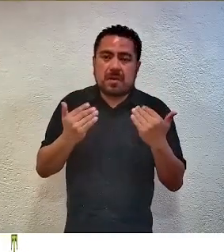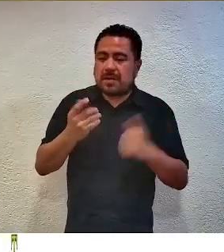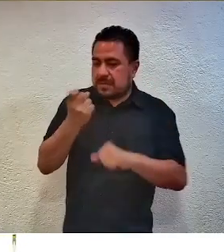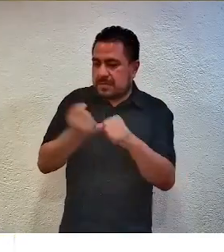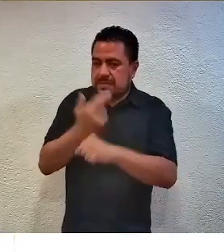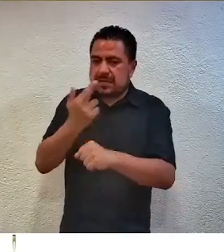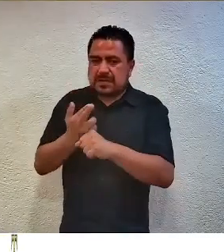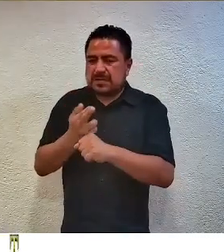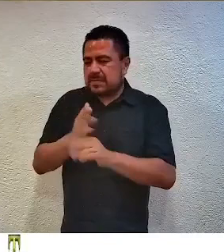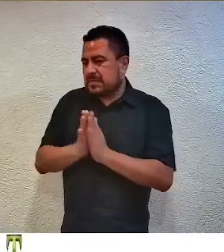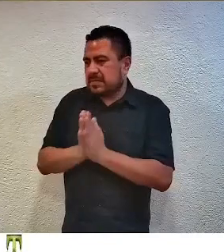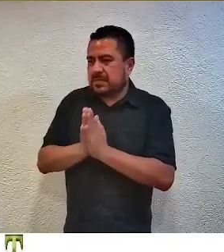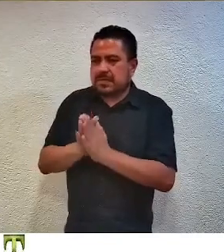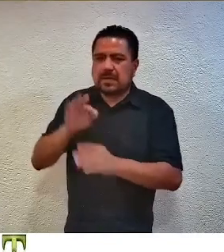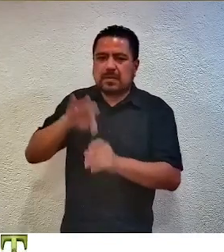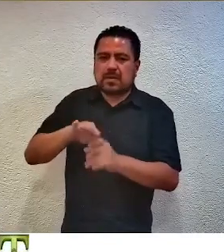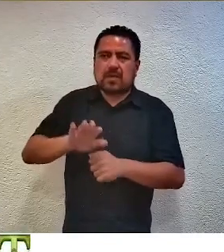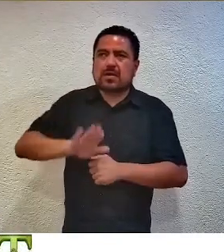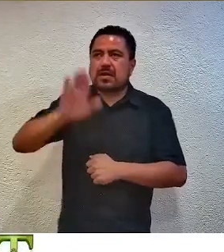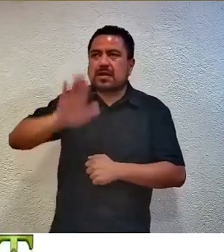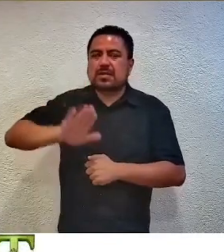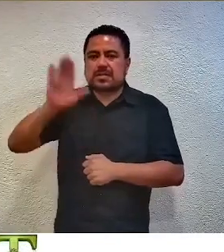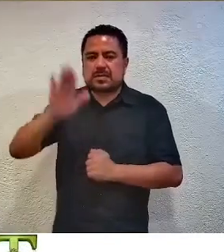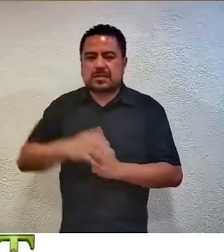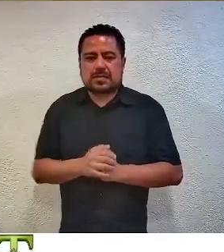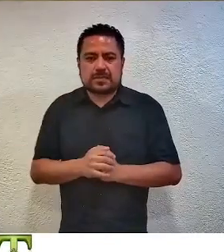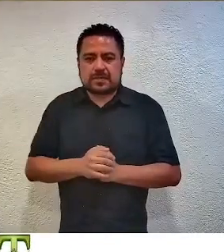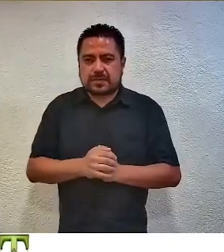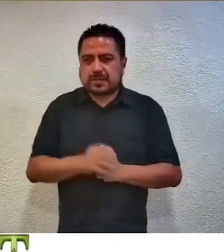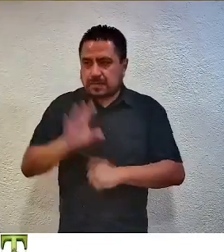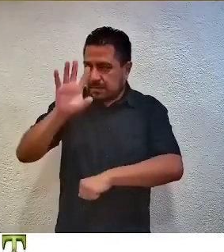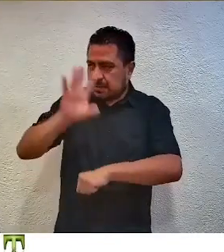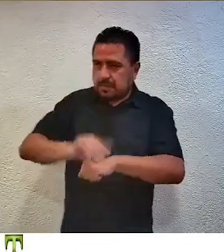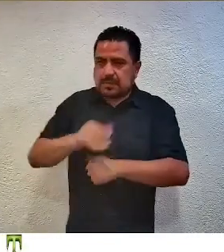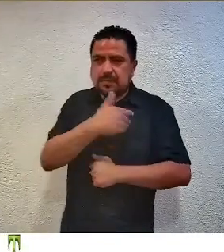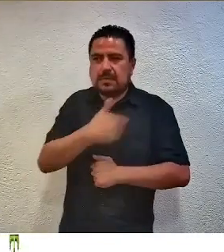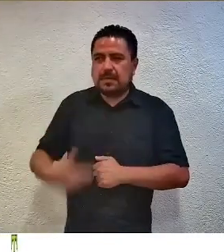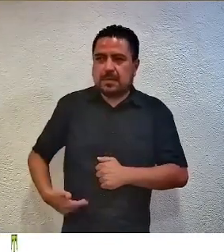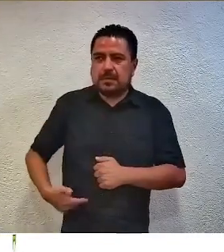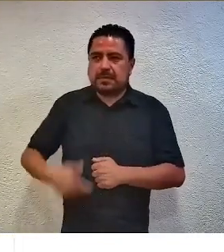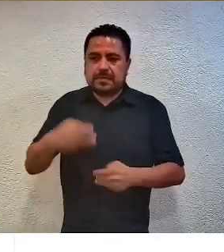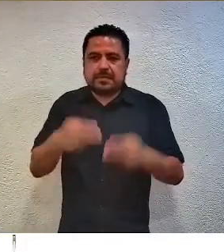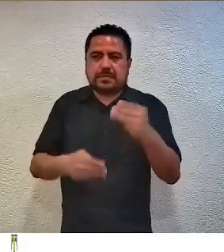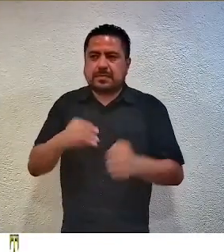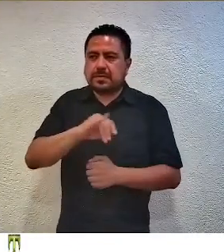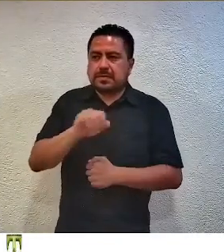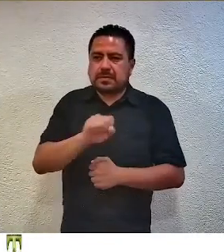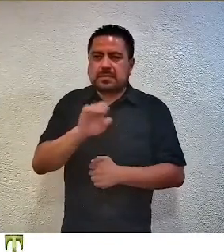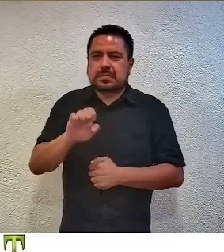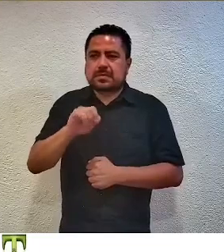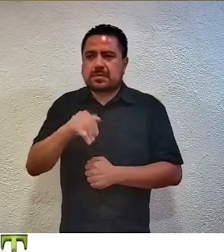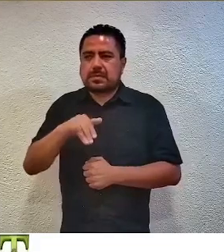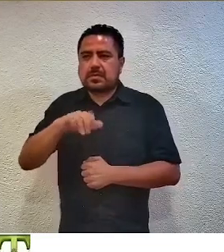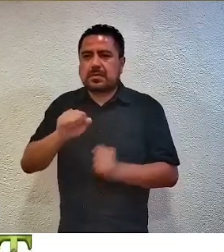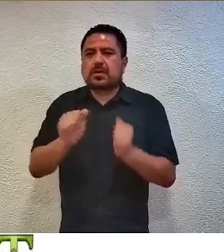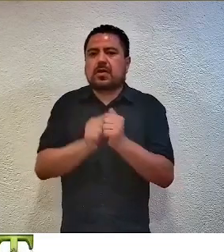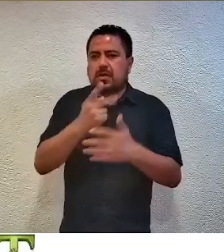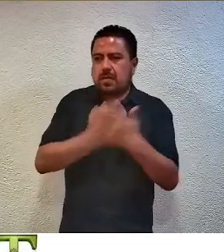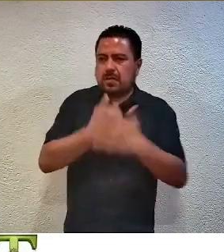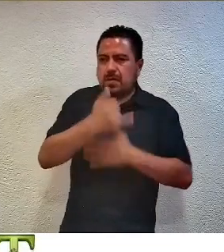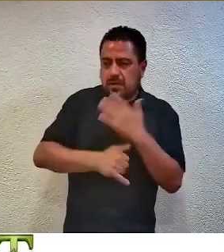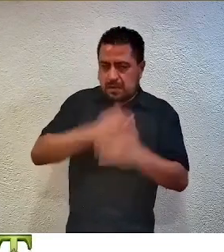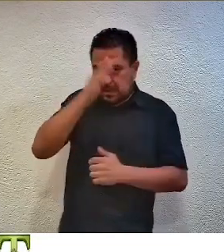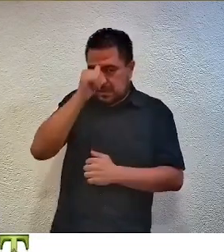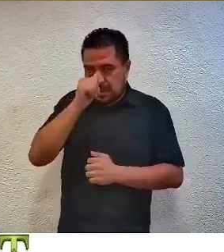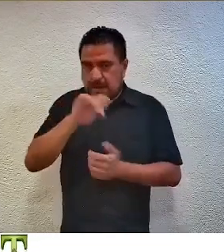secretario general de acuerdos, tome la votación, por favor. Con su autorización, magistrada presidenta, magistrado José Inés Betancur Salgado. Con el proyecto.